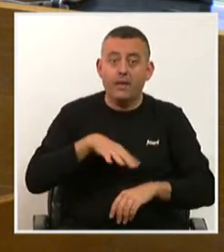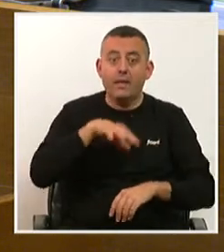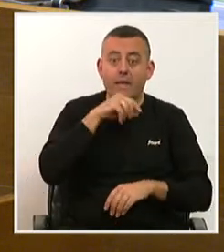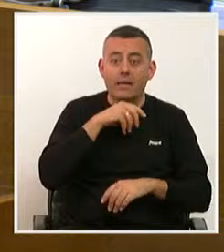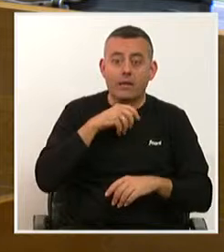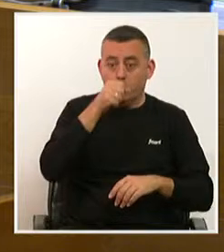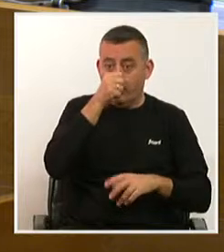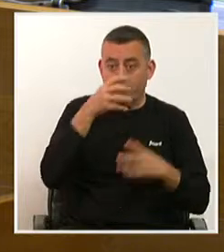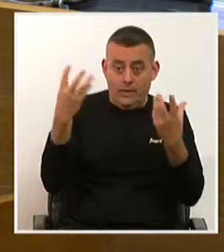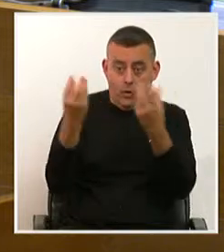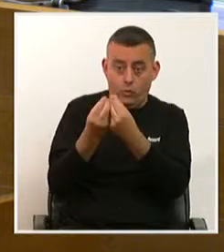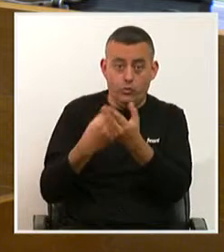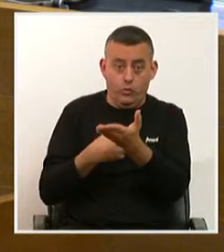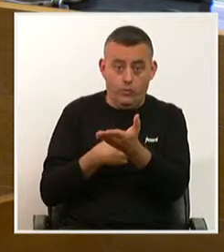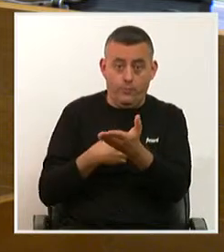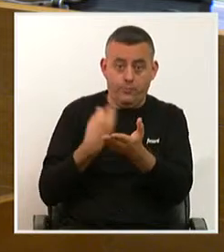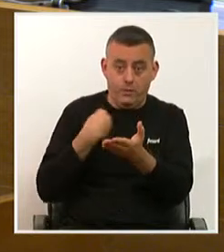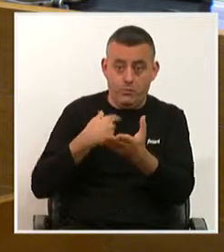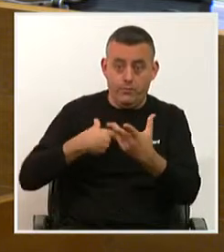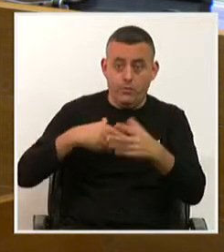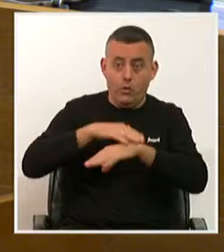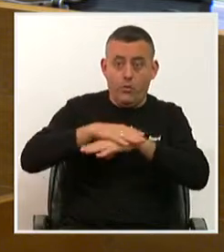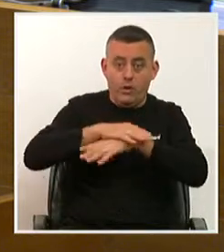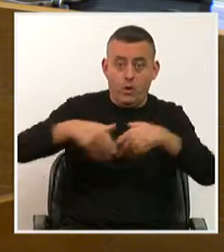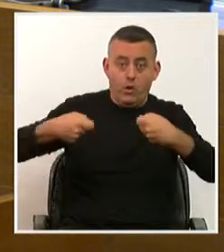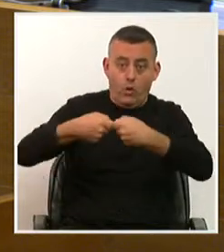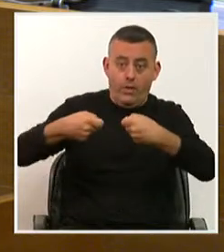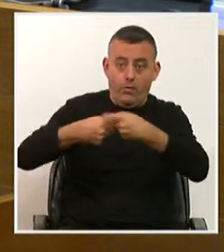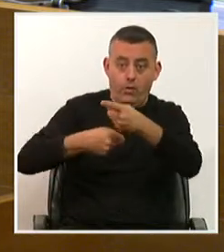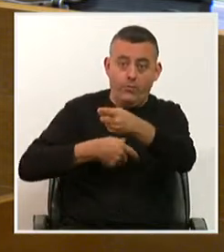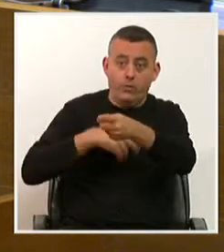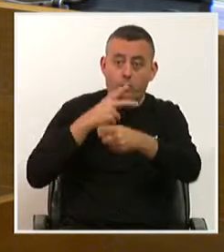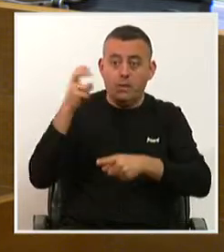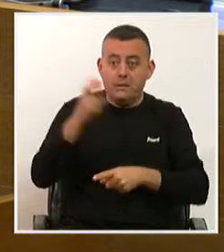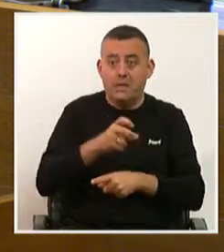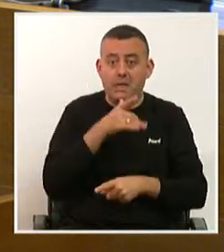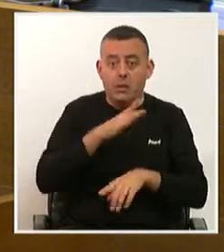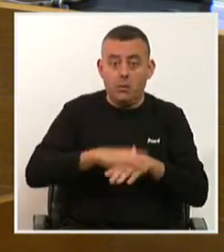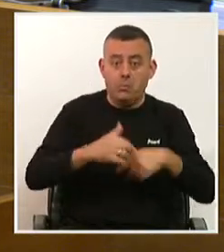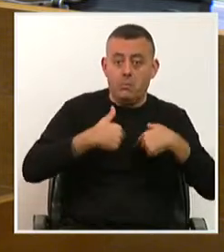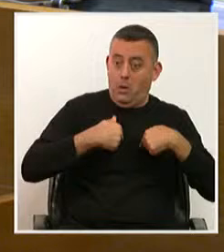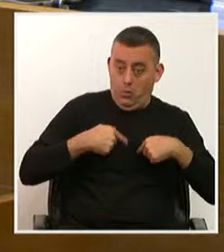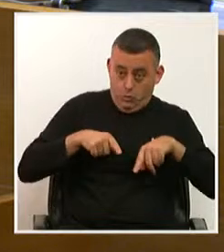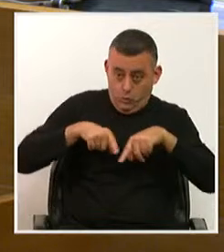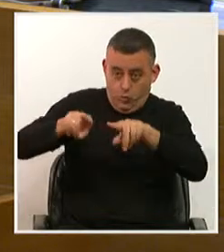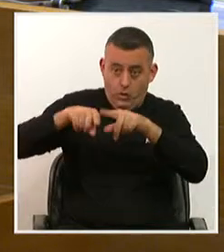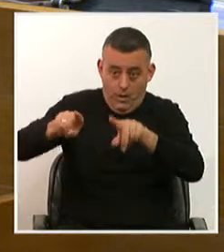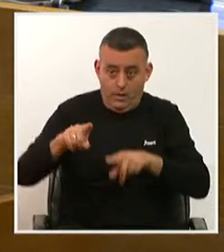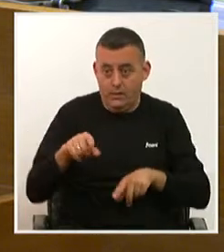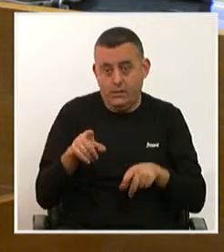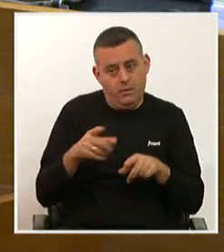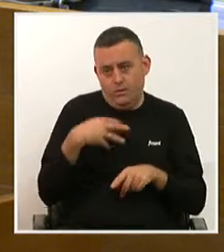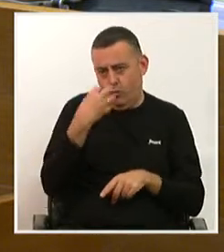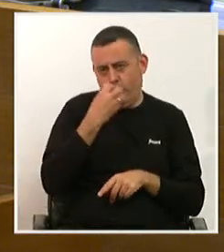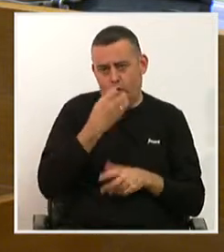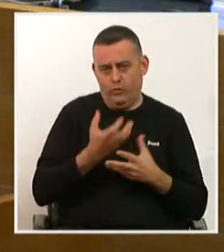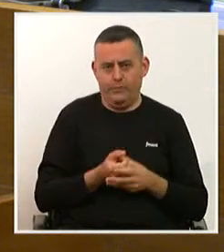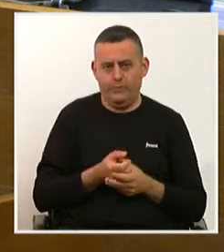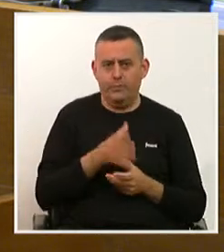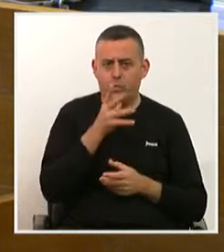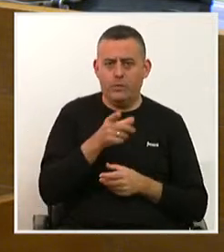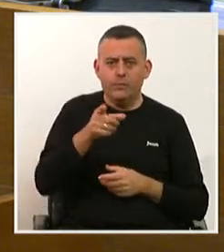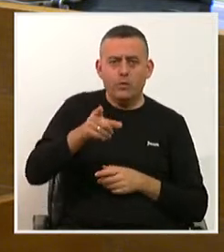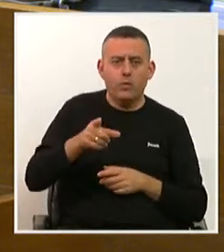es decir su gobierno de coalición vene usted aquí a contar cuentos porque su partido se parece